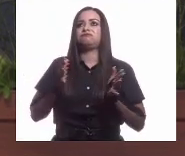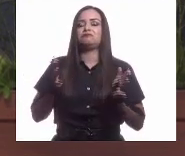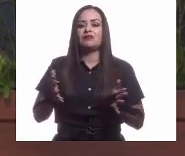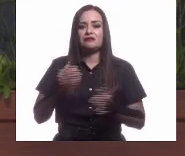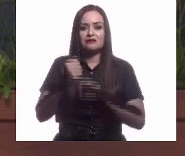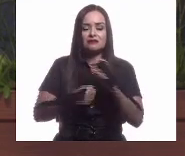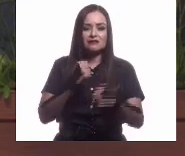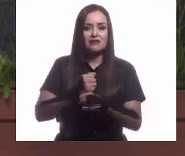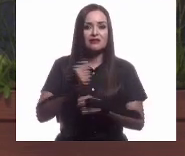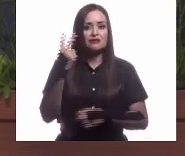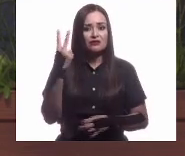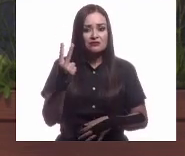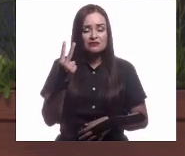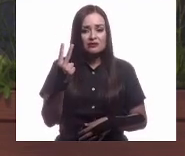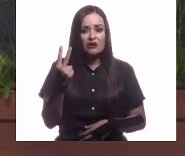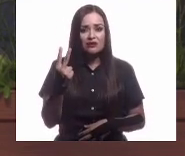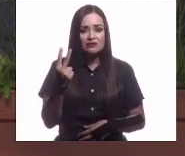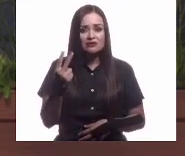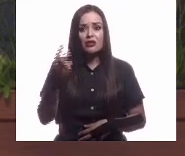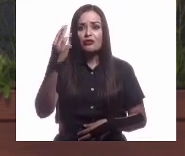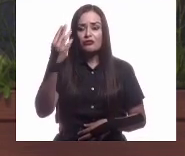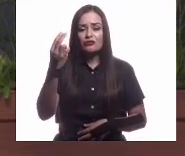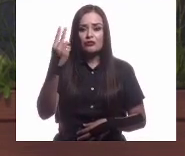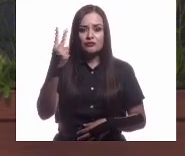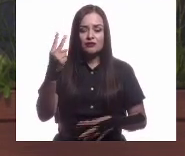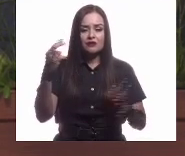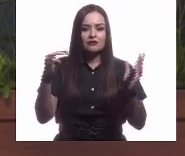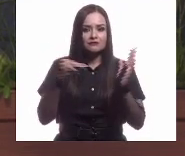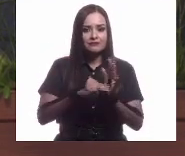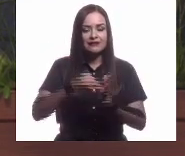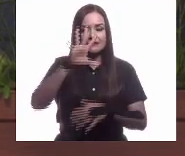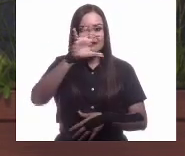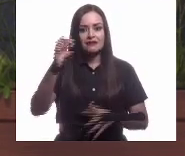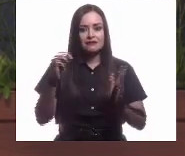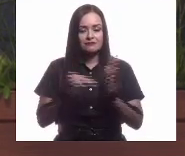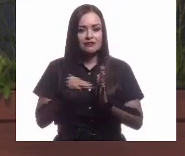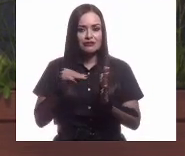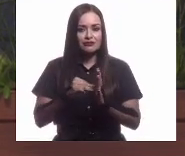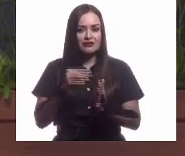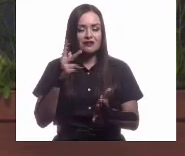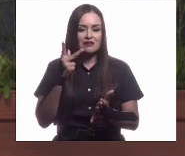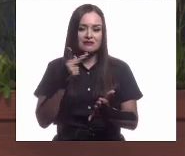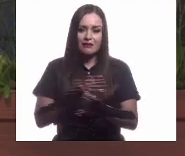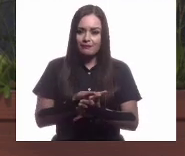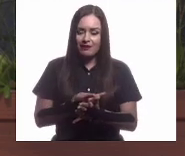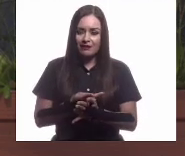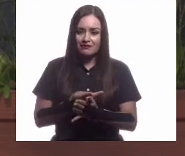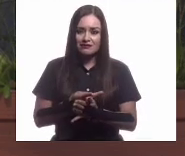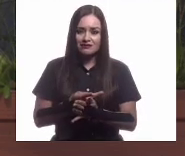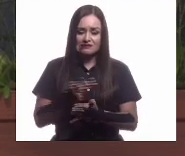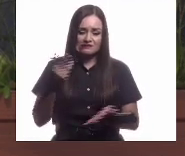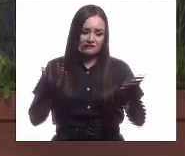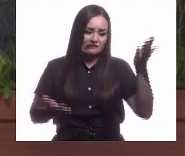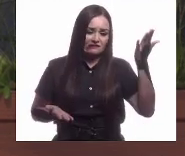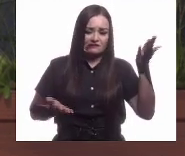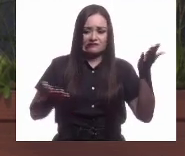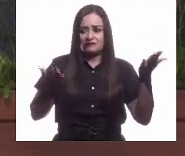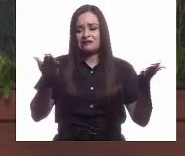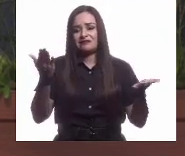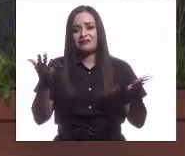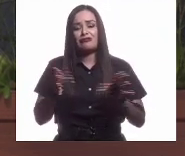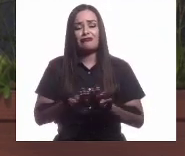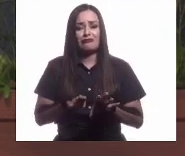dos años se nos habrán recortado 2.500 millones de pesos con relación a lo ejercido en el 2018,